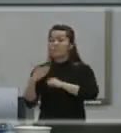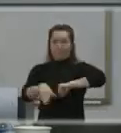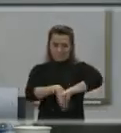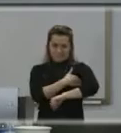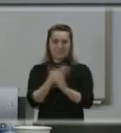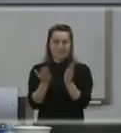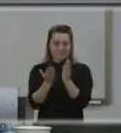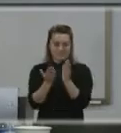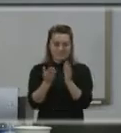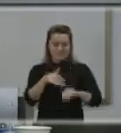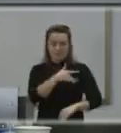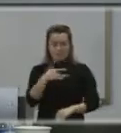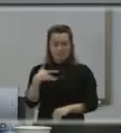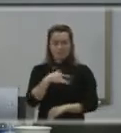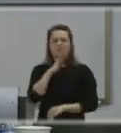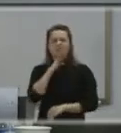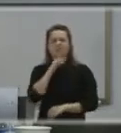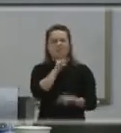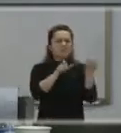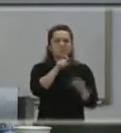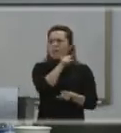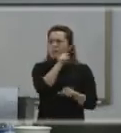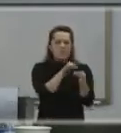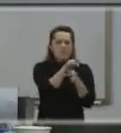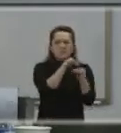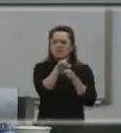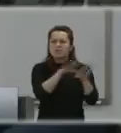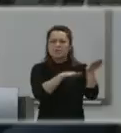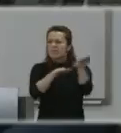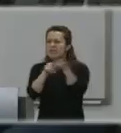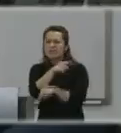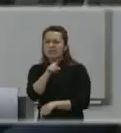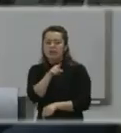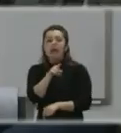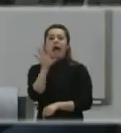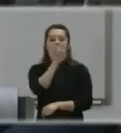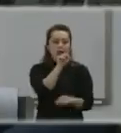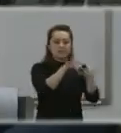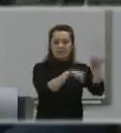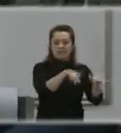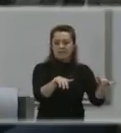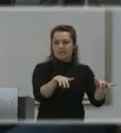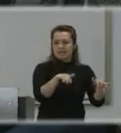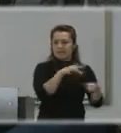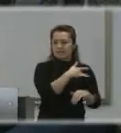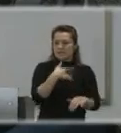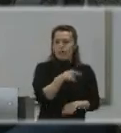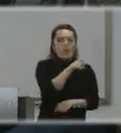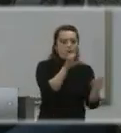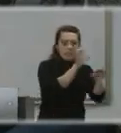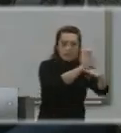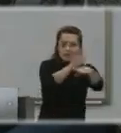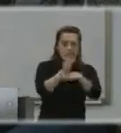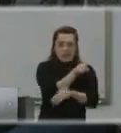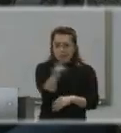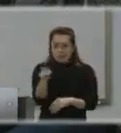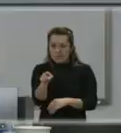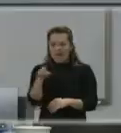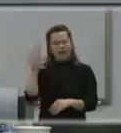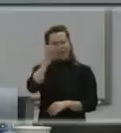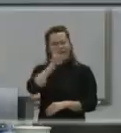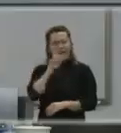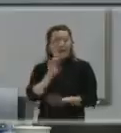Salud. ¿Quiénes son referentes de discapacidad en los municipios? Las Secretarías de Salud. Entonces, al entender la discapacidad como un